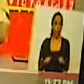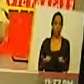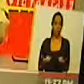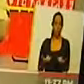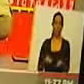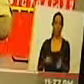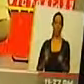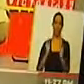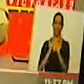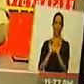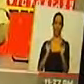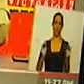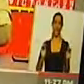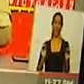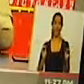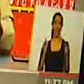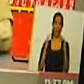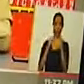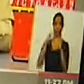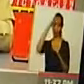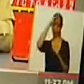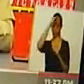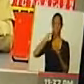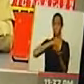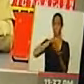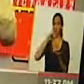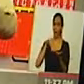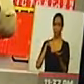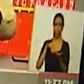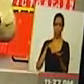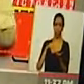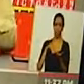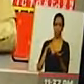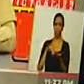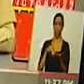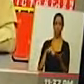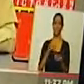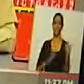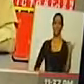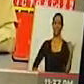citado en la mansión de Donald Trump en Miami, Jair Bolsonaro.